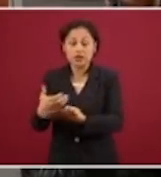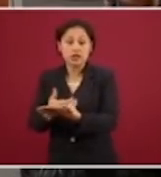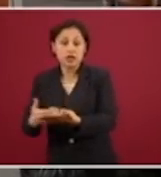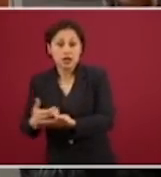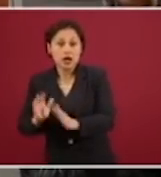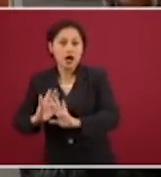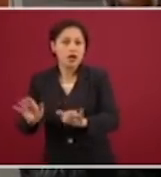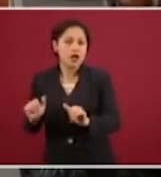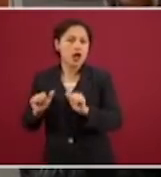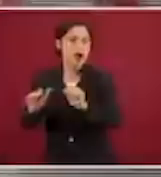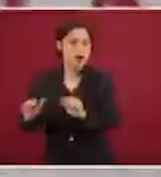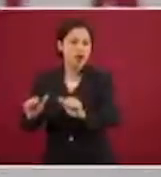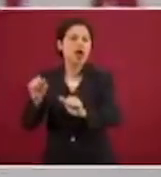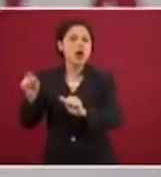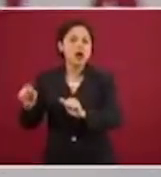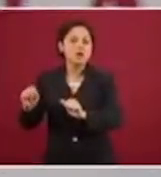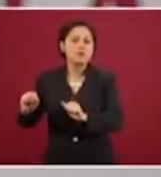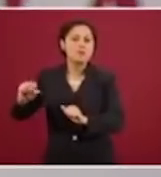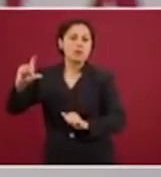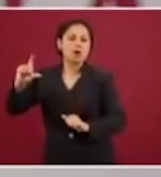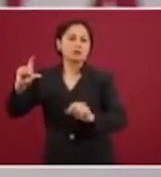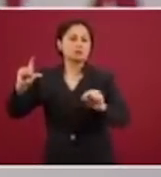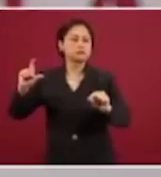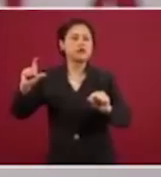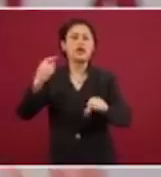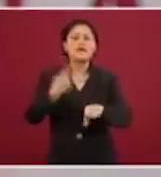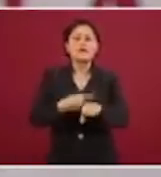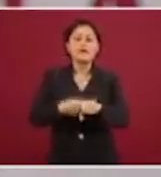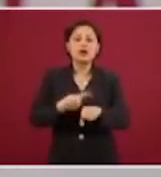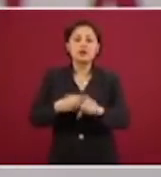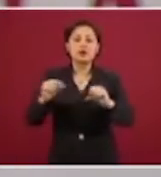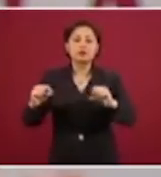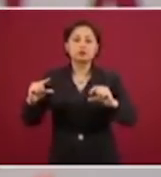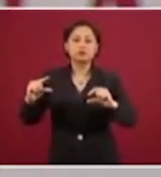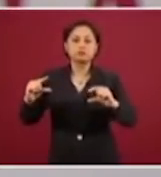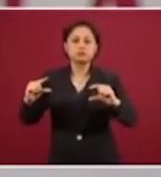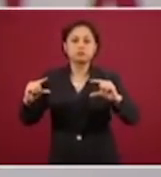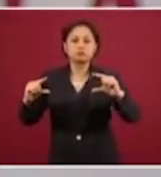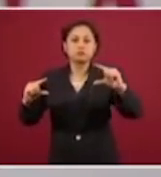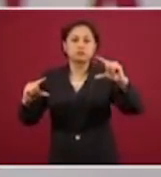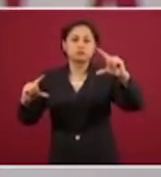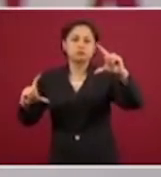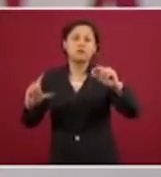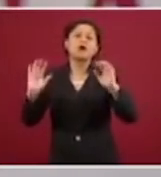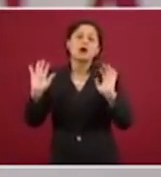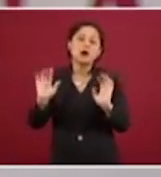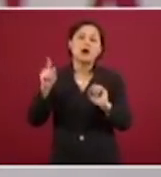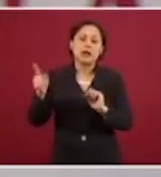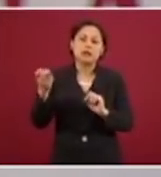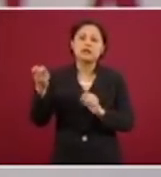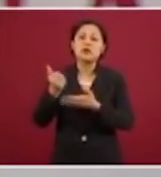la enfermedad se recuperen, quedarán inmunes. Inmunes quiere decir protegidas biológicamente de la infección, y